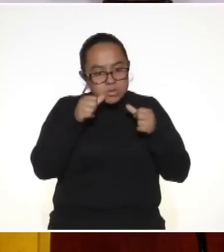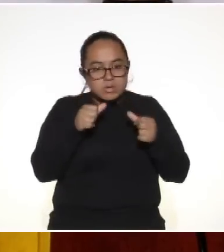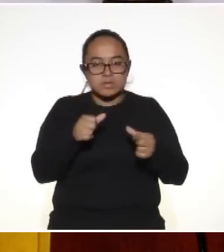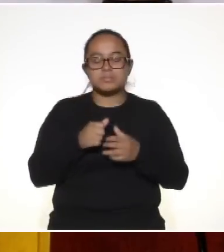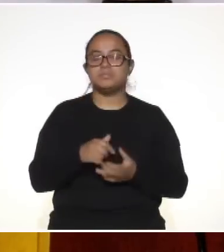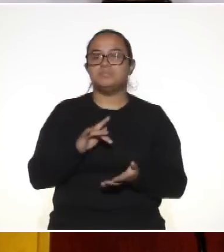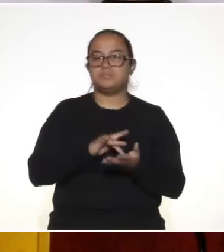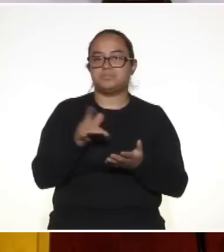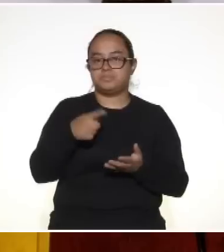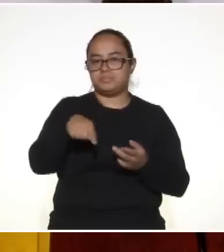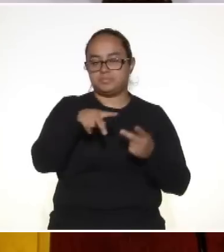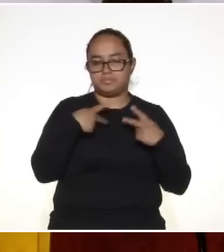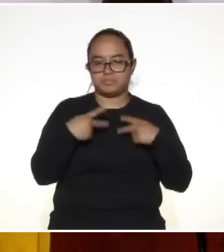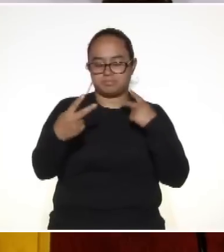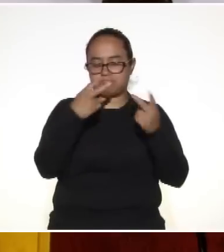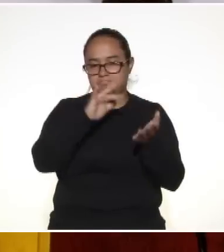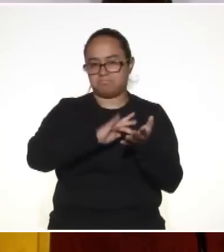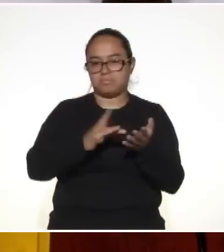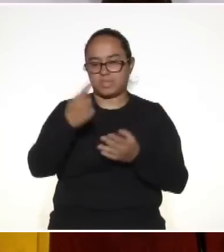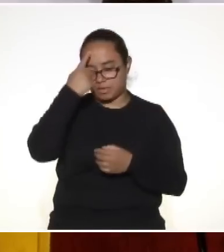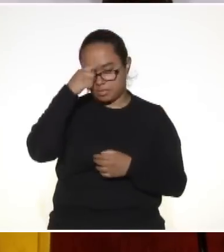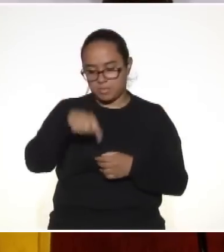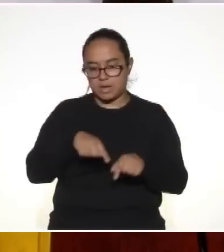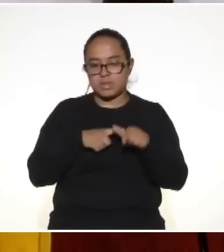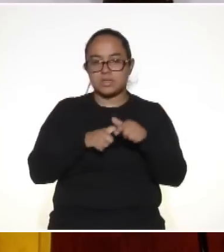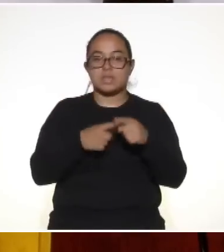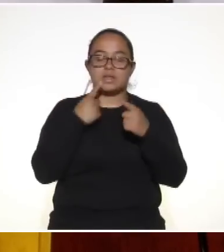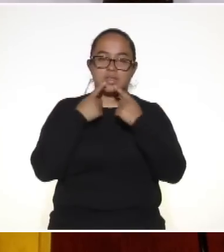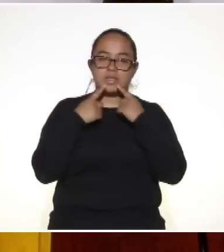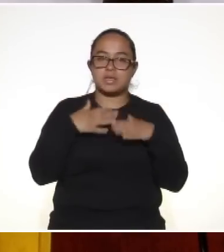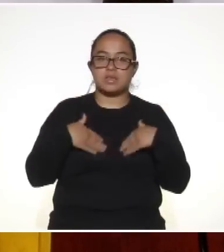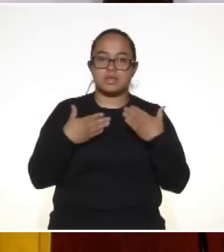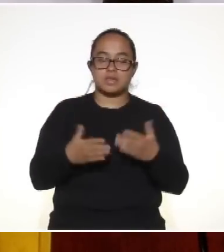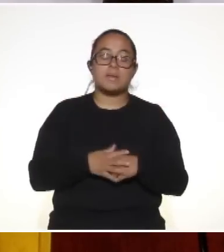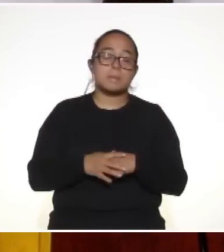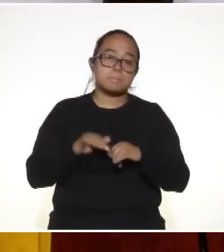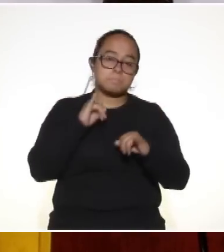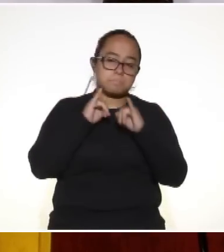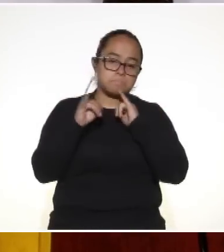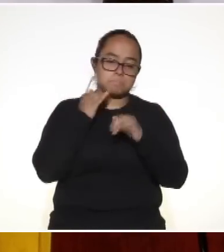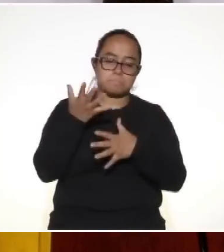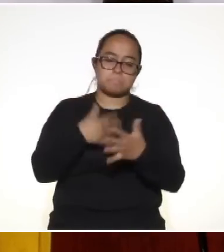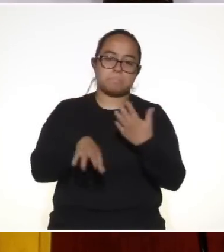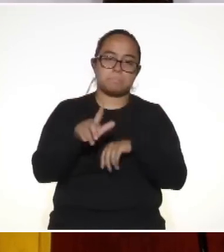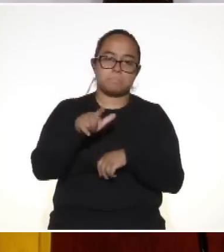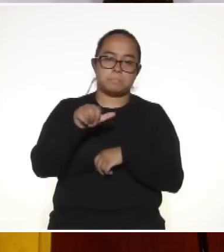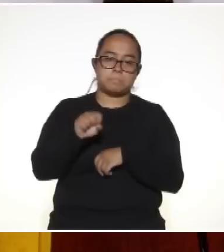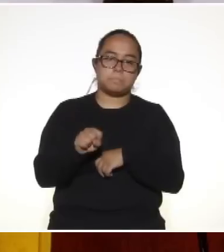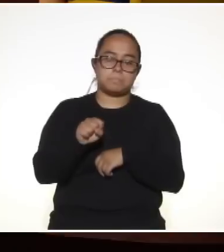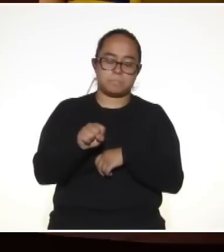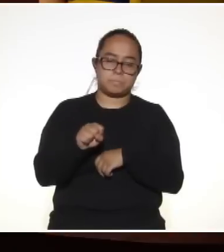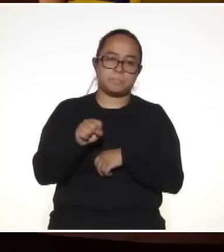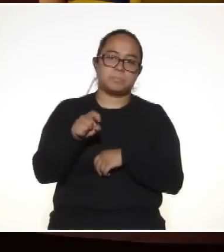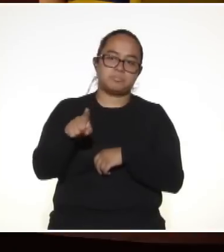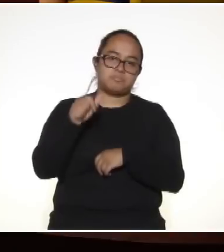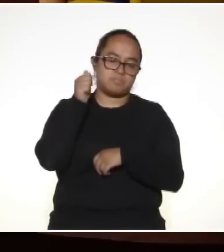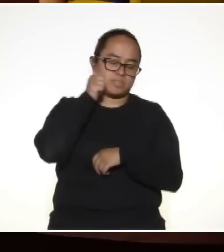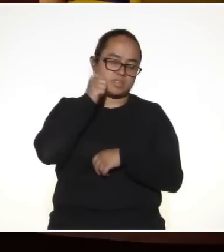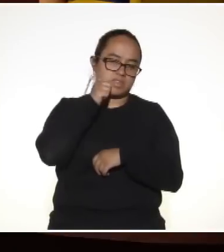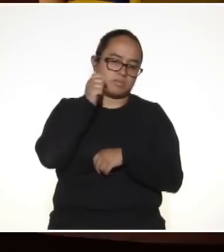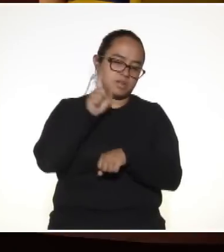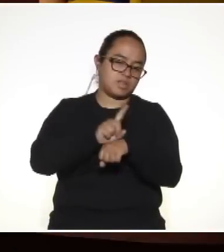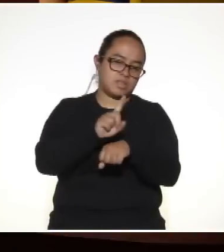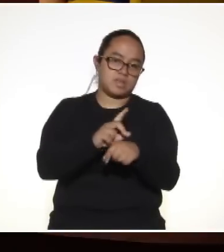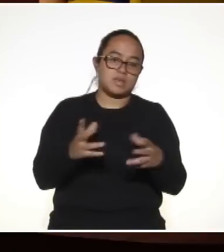nos están viendo, que son los que hacen posibles que exista Diálogos en Confianza, a nuestros intérpretes de lenguas de señas que nos acompañan todos